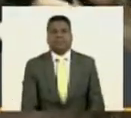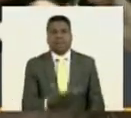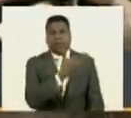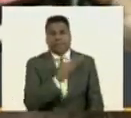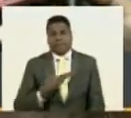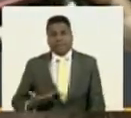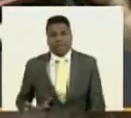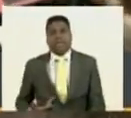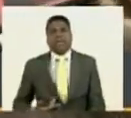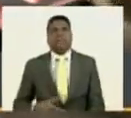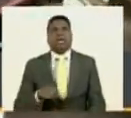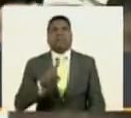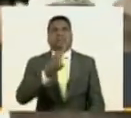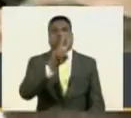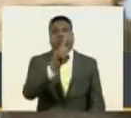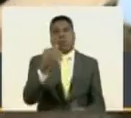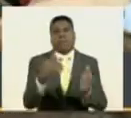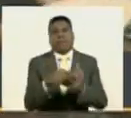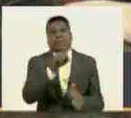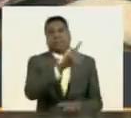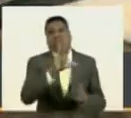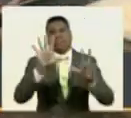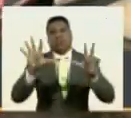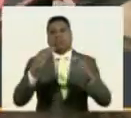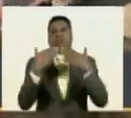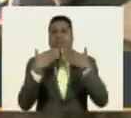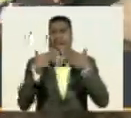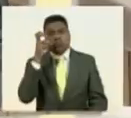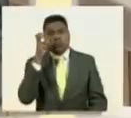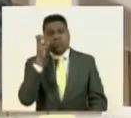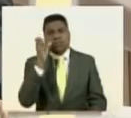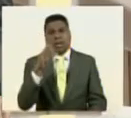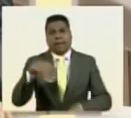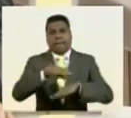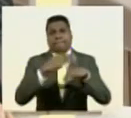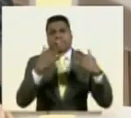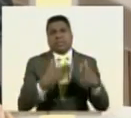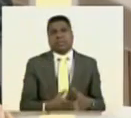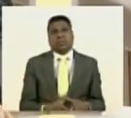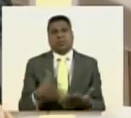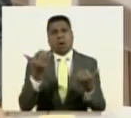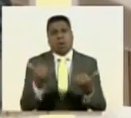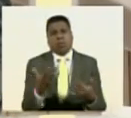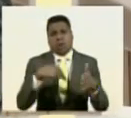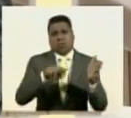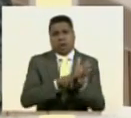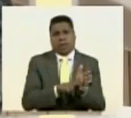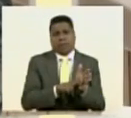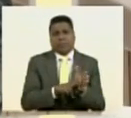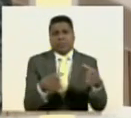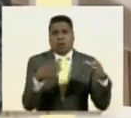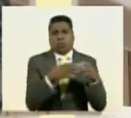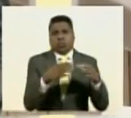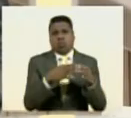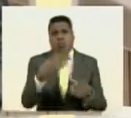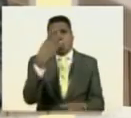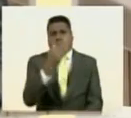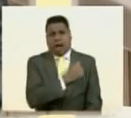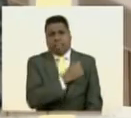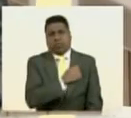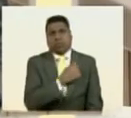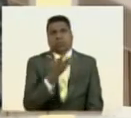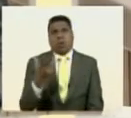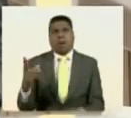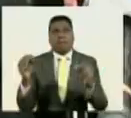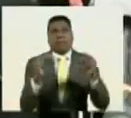presidenciales habrá en el 2019. Muchas gracias a todos. De inmediato estamos con Rodicelli Cárdenas, otra vez a la Conferencia Episcopal de Venezuela.